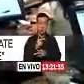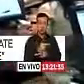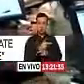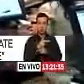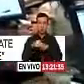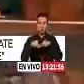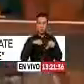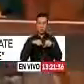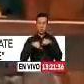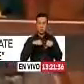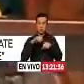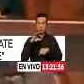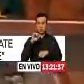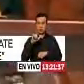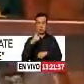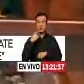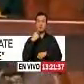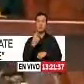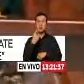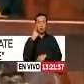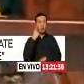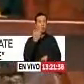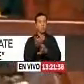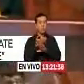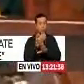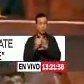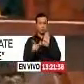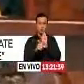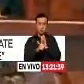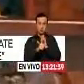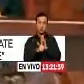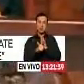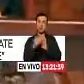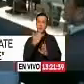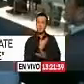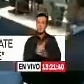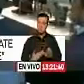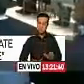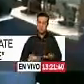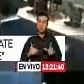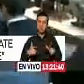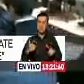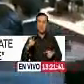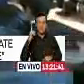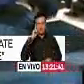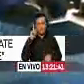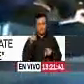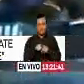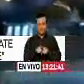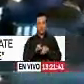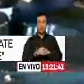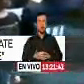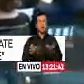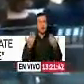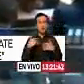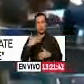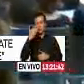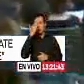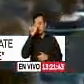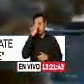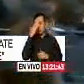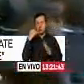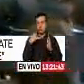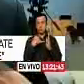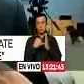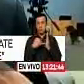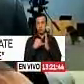de Administración Legislativa CAL calificó la propuesta de ley que envió el presidente Lenín Moreno a la Asamblea. Estamos listos para la derogación